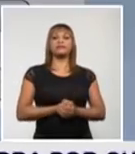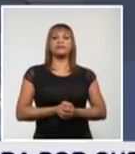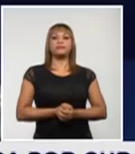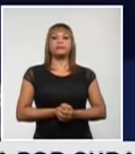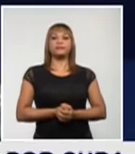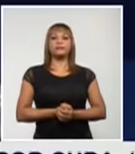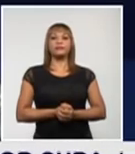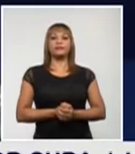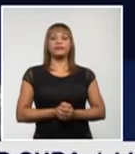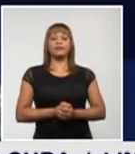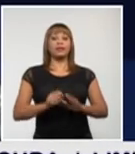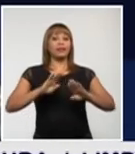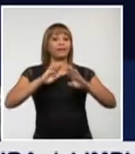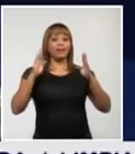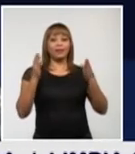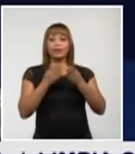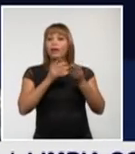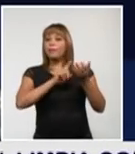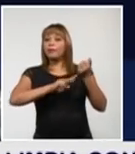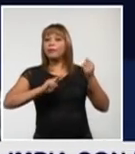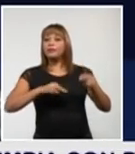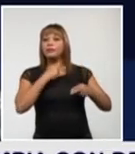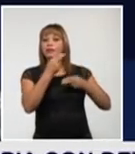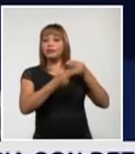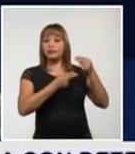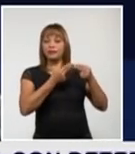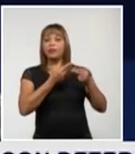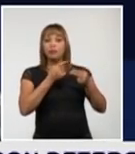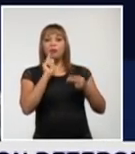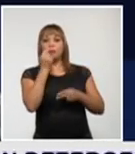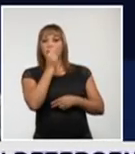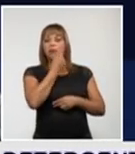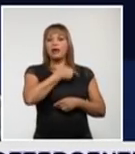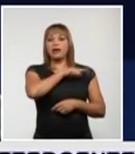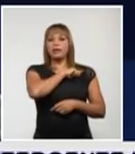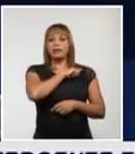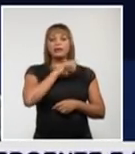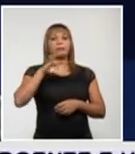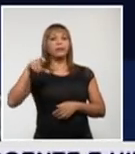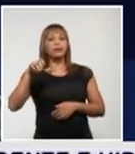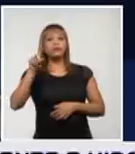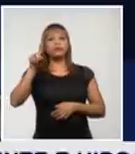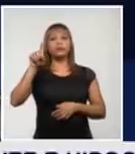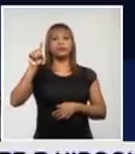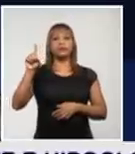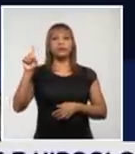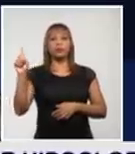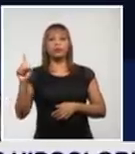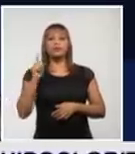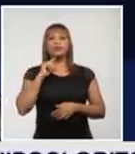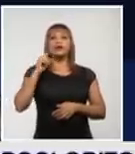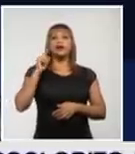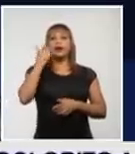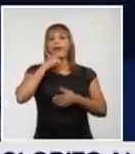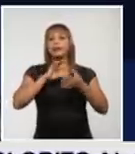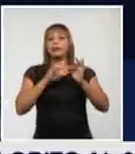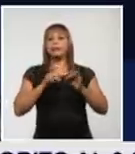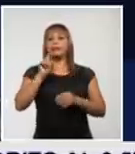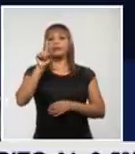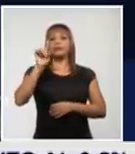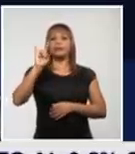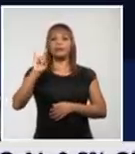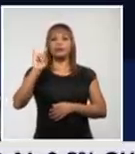De todas las provincias se estudiaron muestras ayer. De Pinar del Río 111, de Artemisa